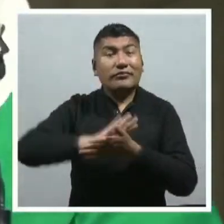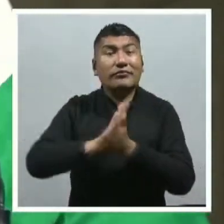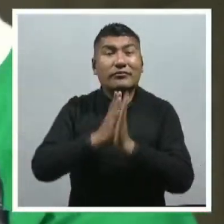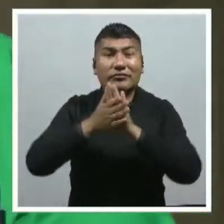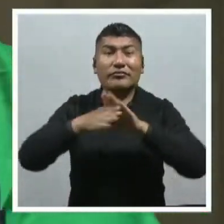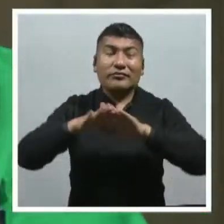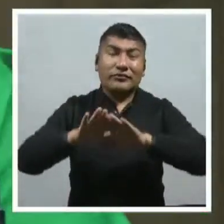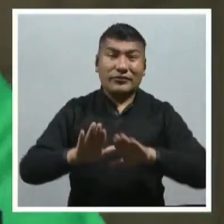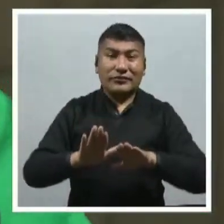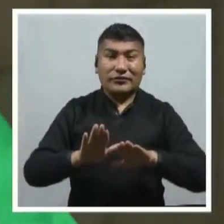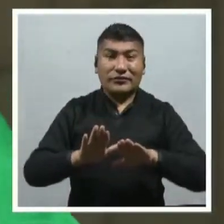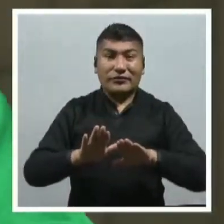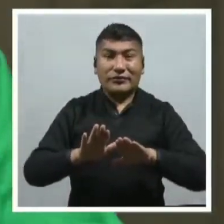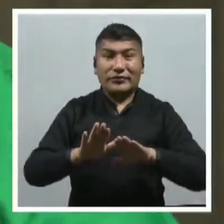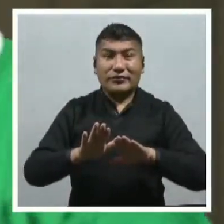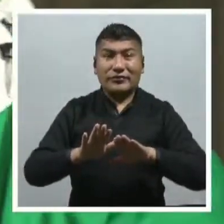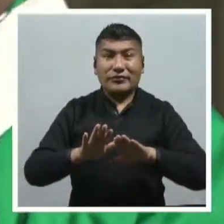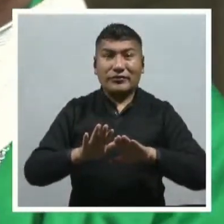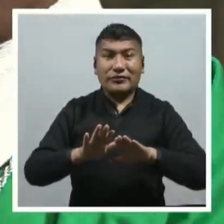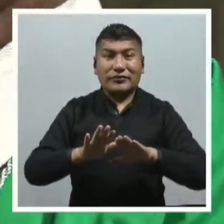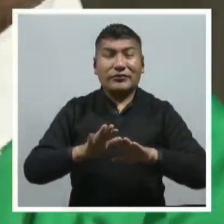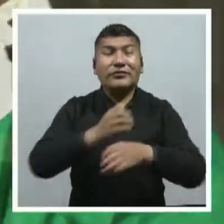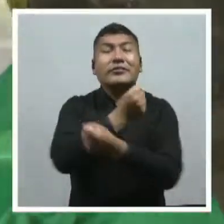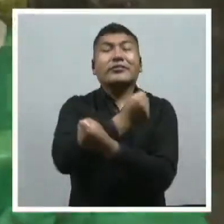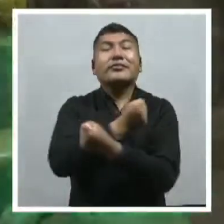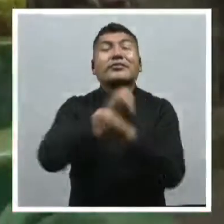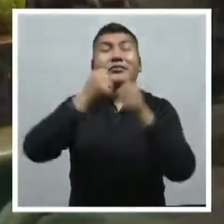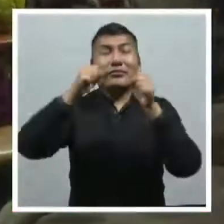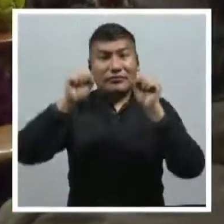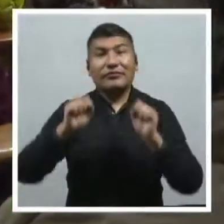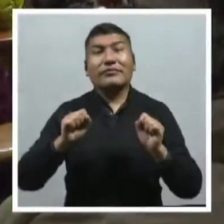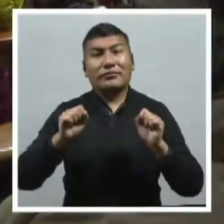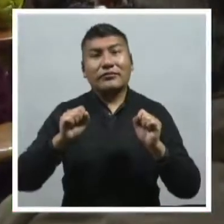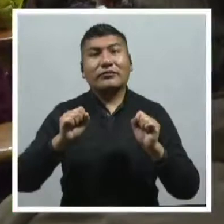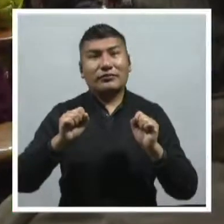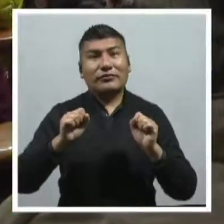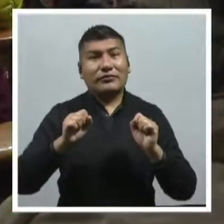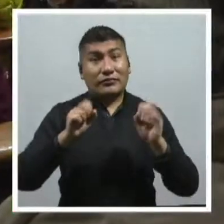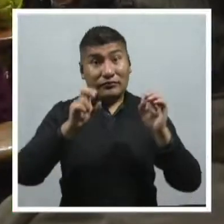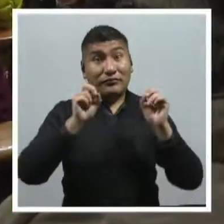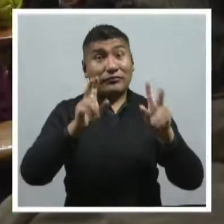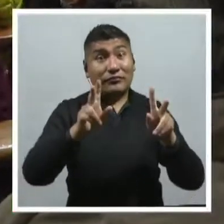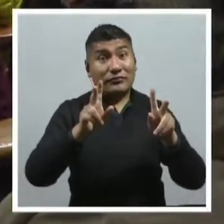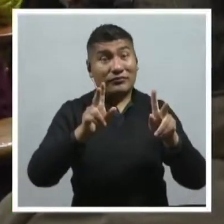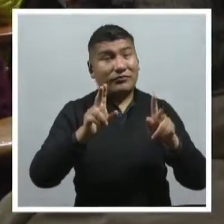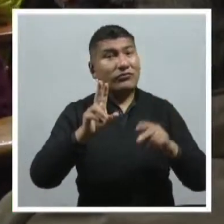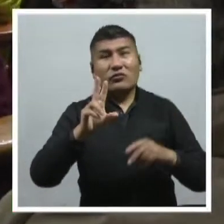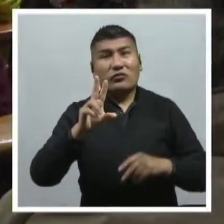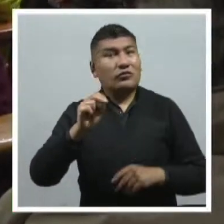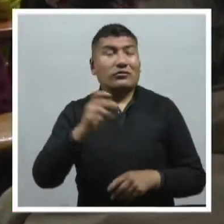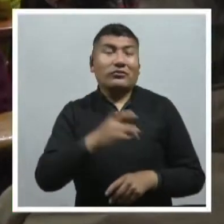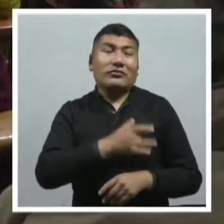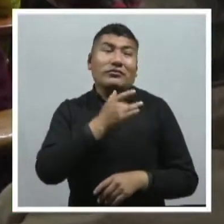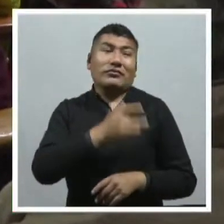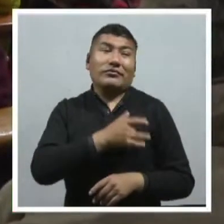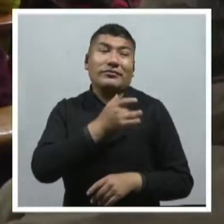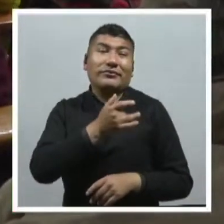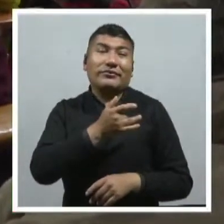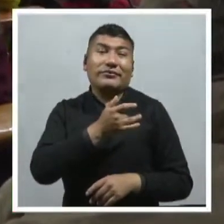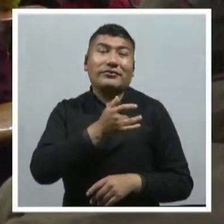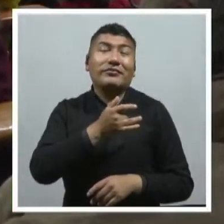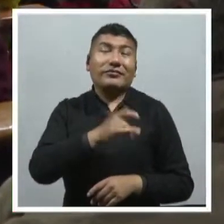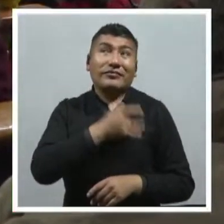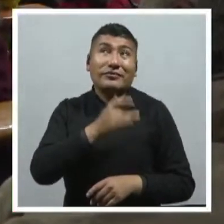que salva. ¿Ya? Ya nos sentimos partícipes de